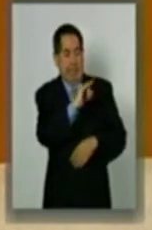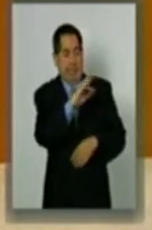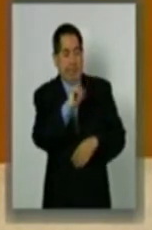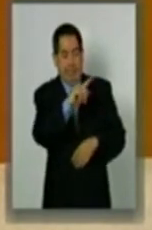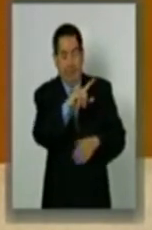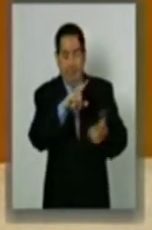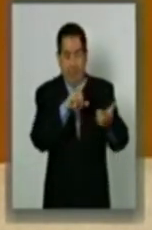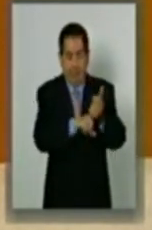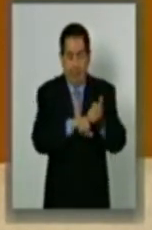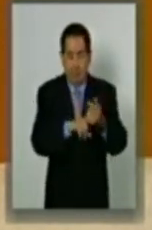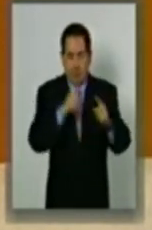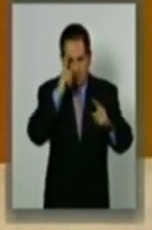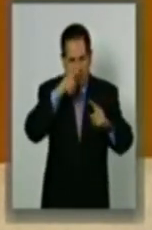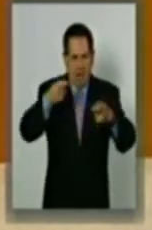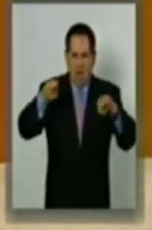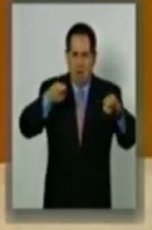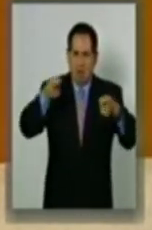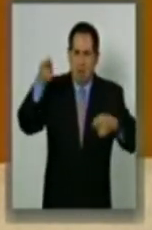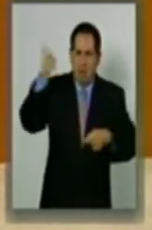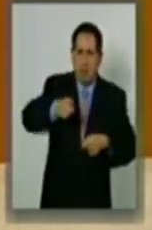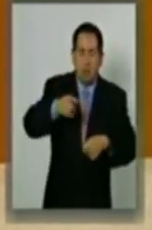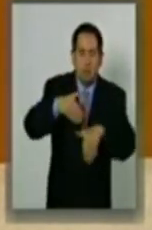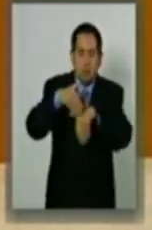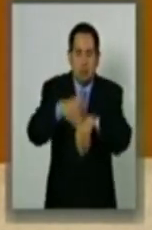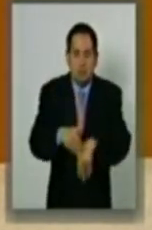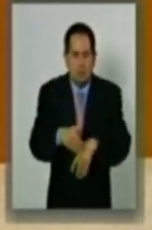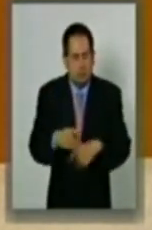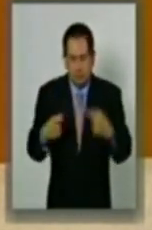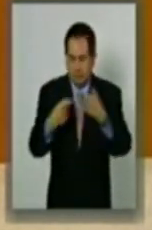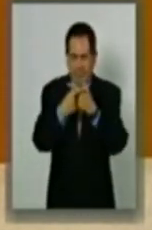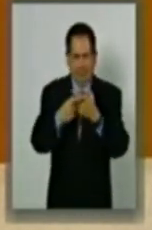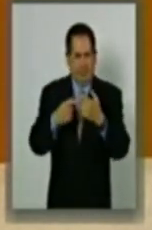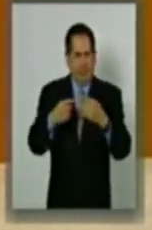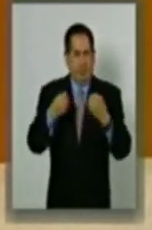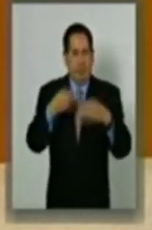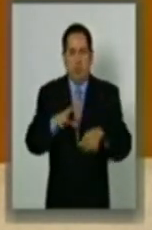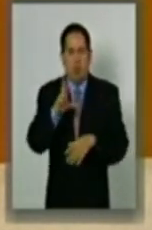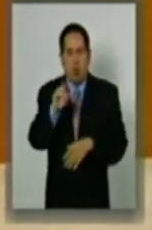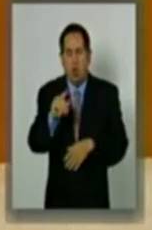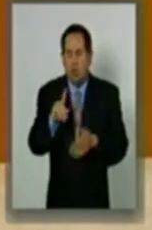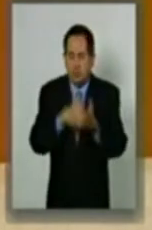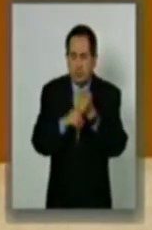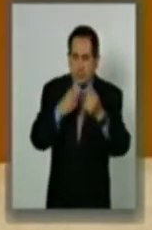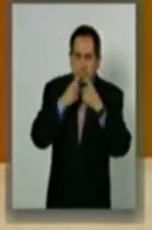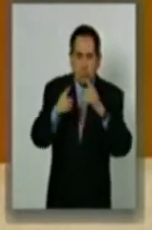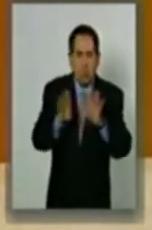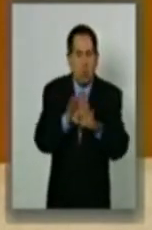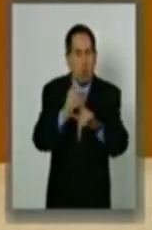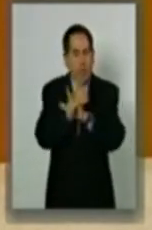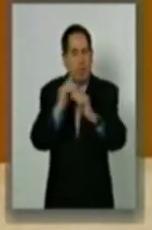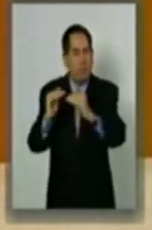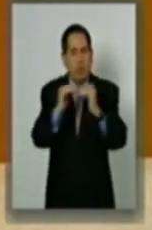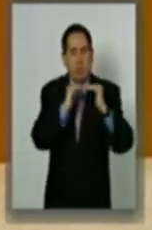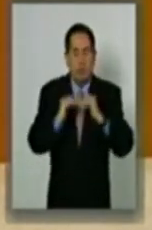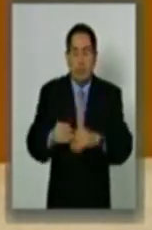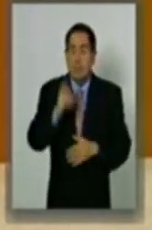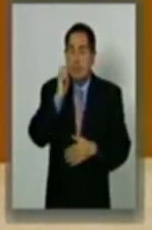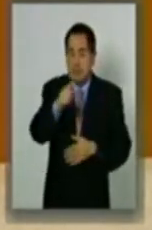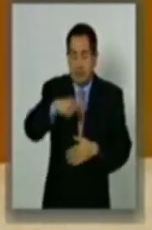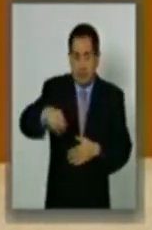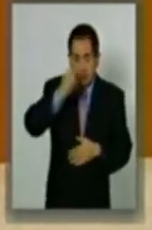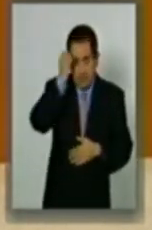mando militar y con esto provoca un atentado a la soberanía y al Estado de Derecho y la democracia. Se les